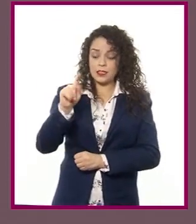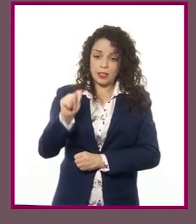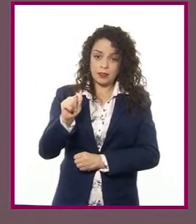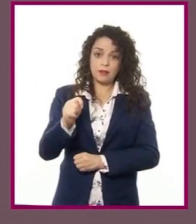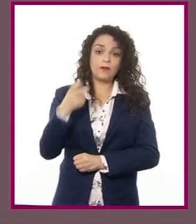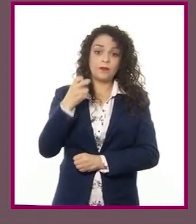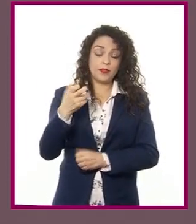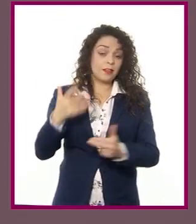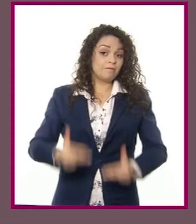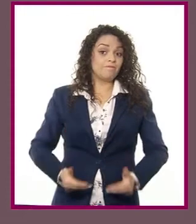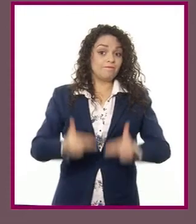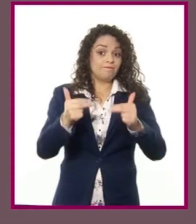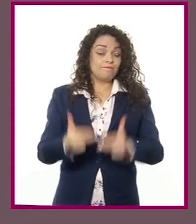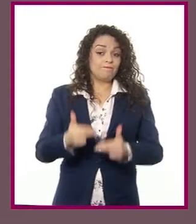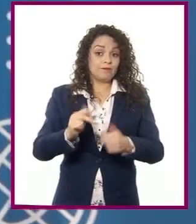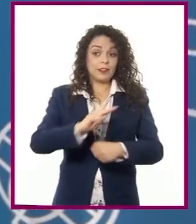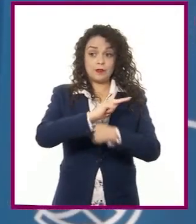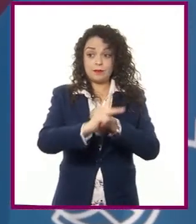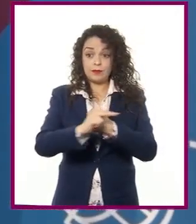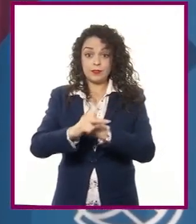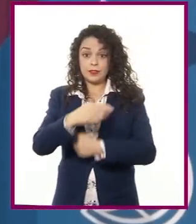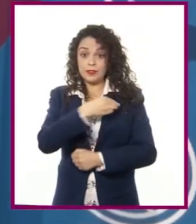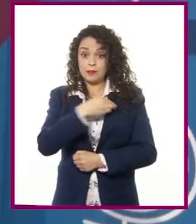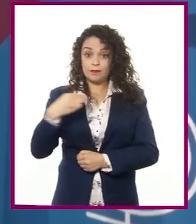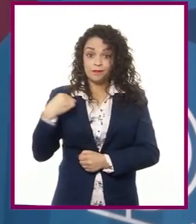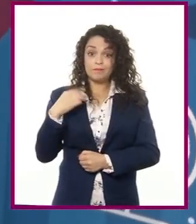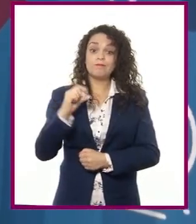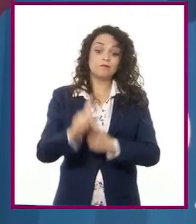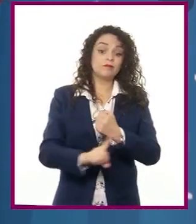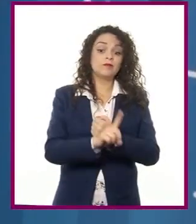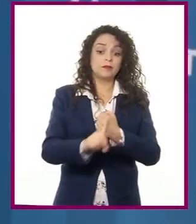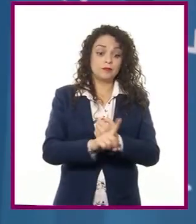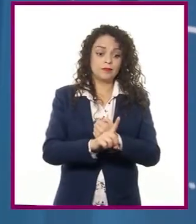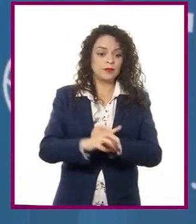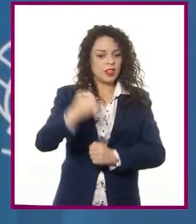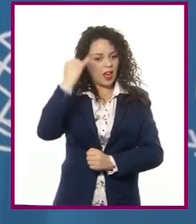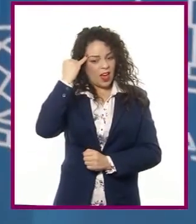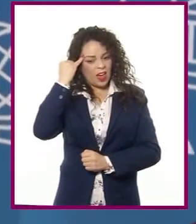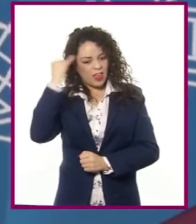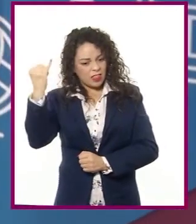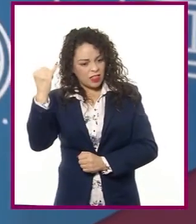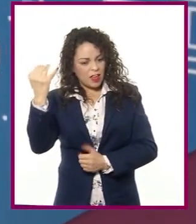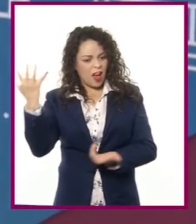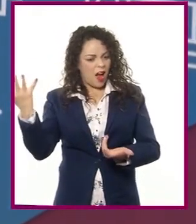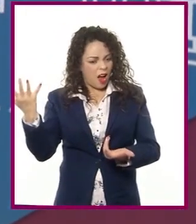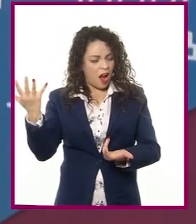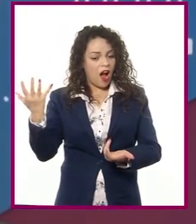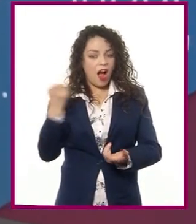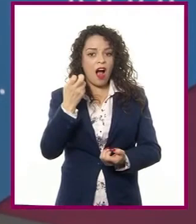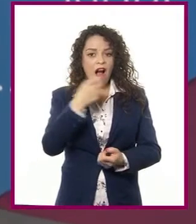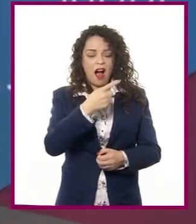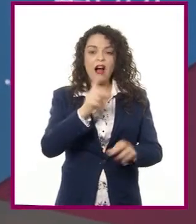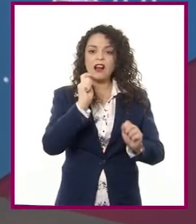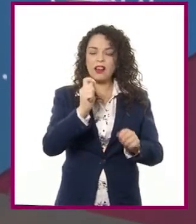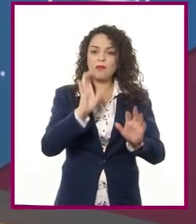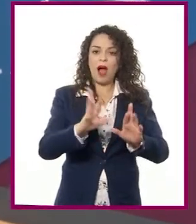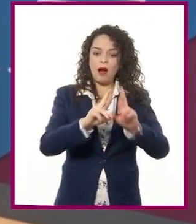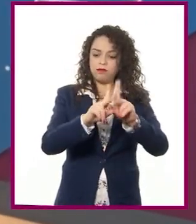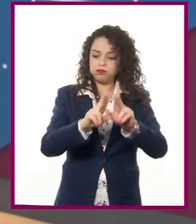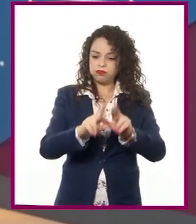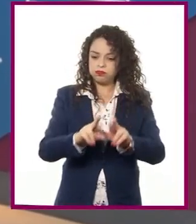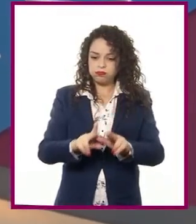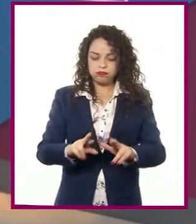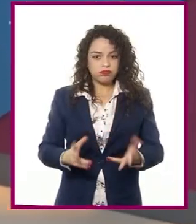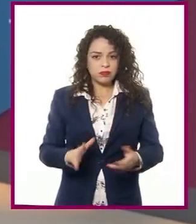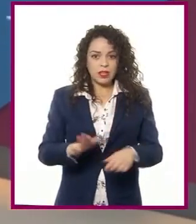relaciones comerciales entre los países miembros. Ideas nacionalistas también comienzan a fracturar la Unión Europea para buscar